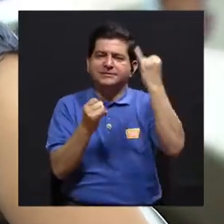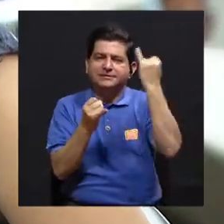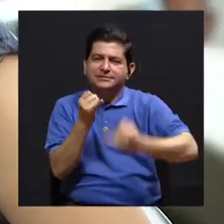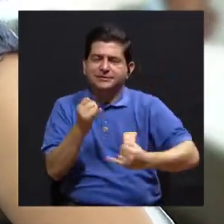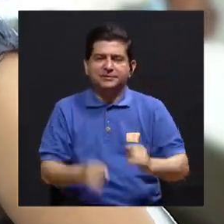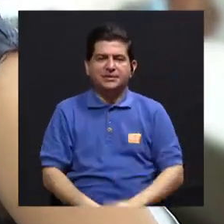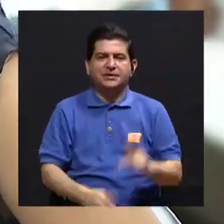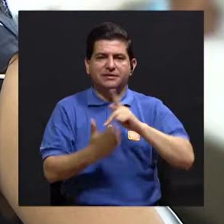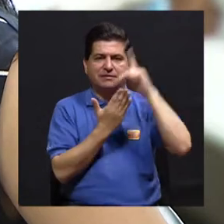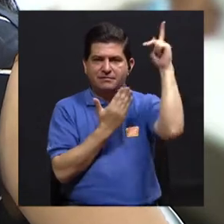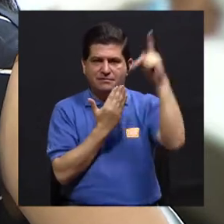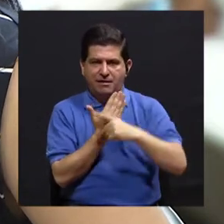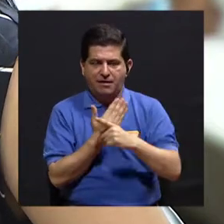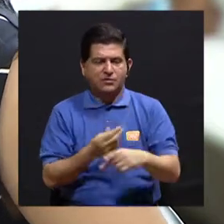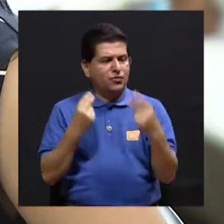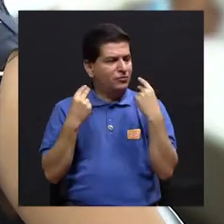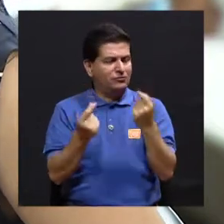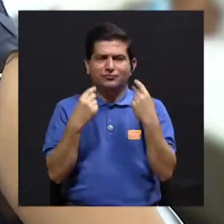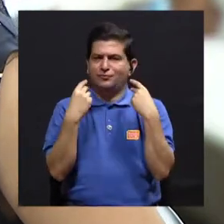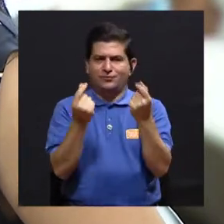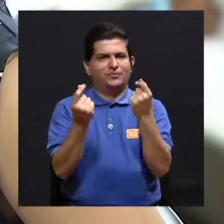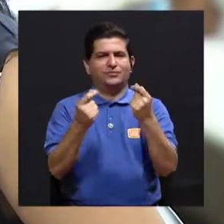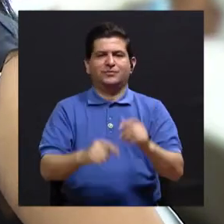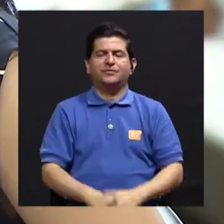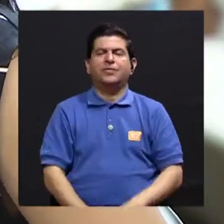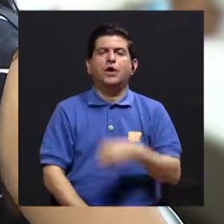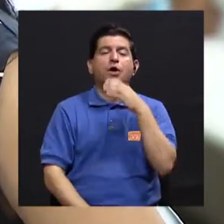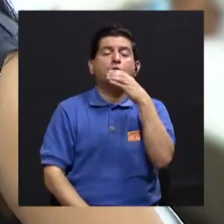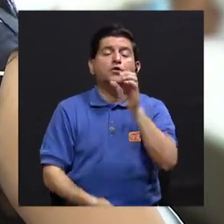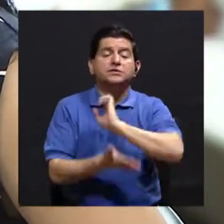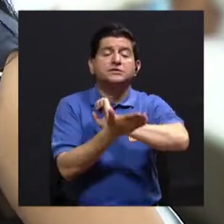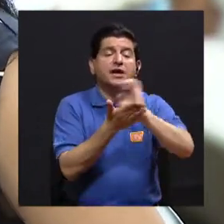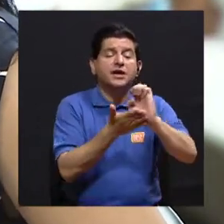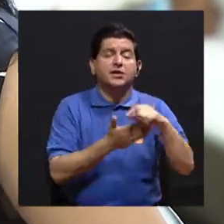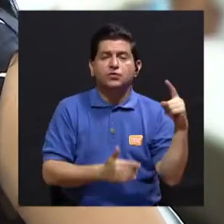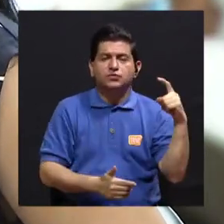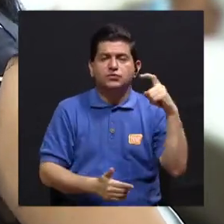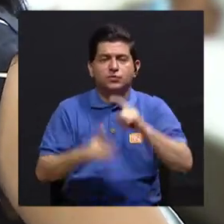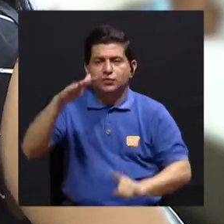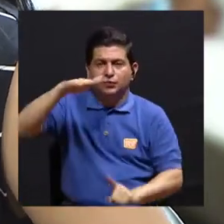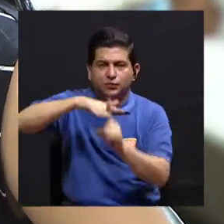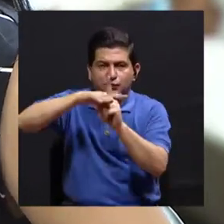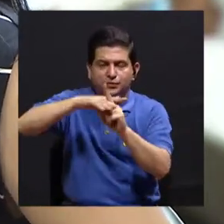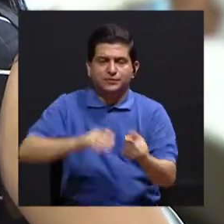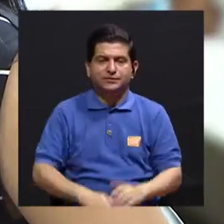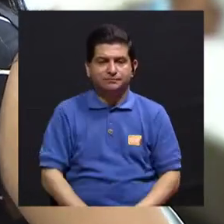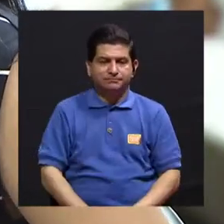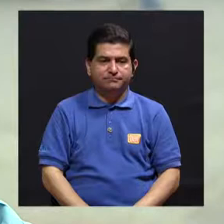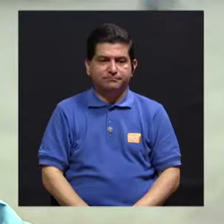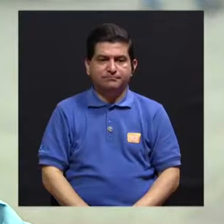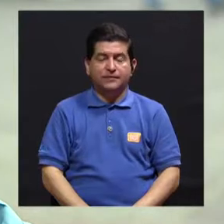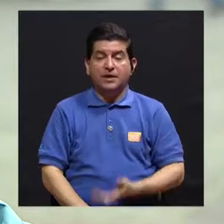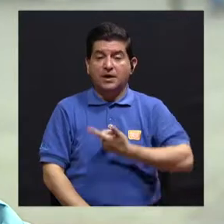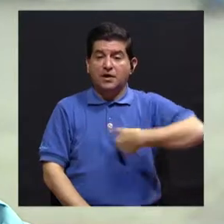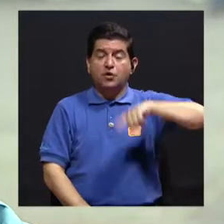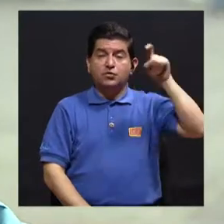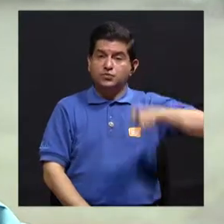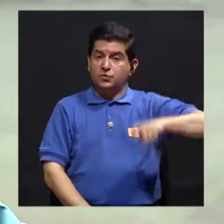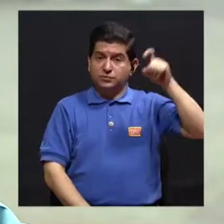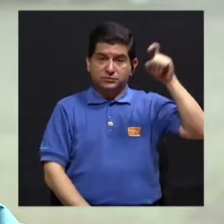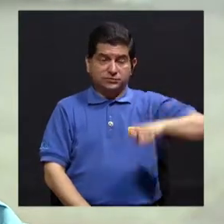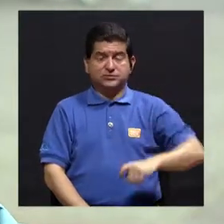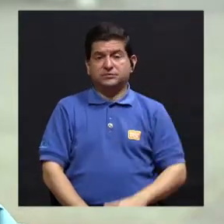ir finalizando el programa, que se nos ha ido muy rápido, consejos para prevenir la parasitosis. Ok, básicamente